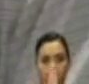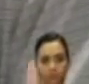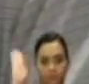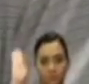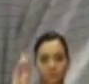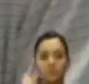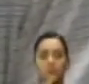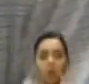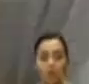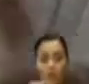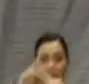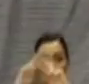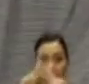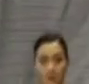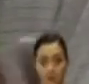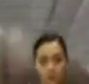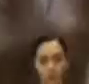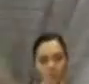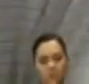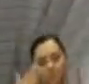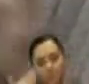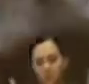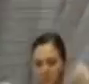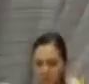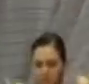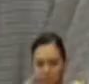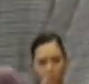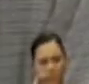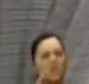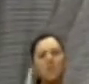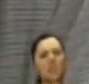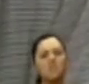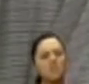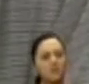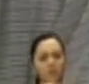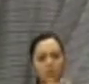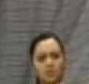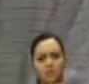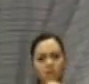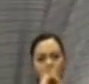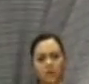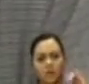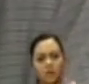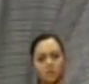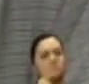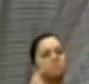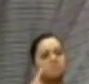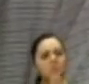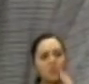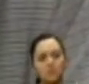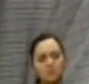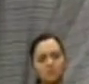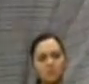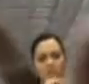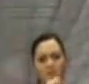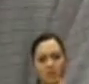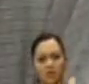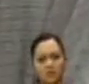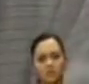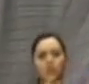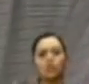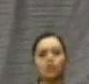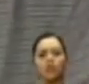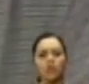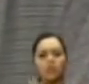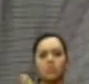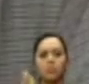Al leer este artículo, la gente empezó a llamar, a preguntar que, qué son las reservas internacionales, para qué son las reservas internacionales, de dónde